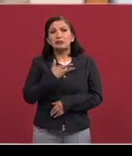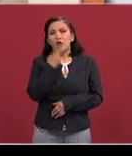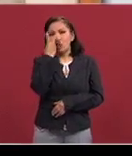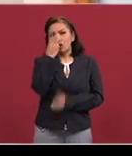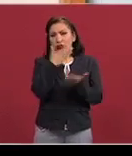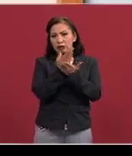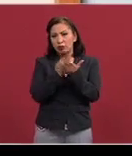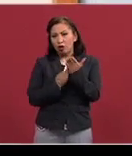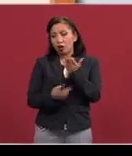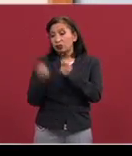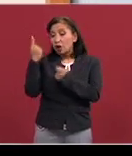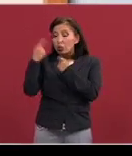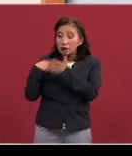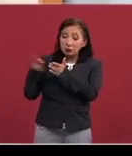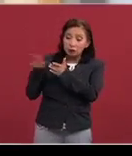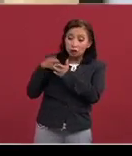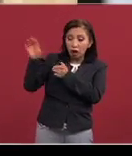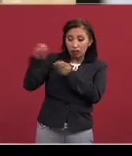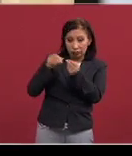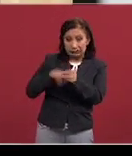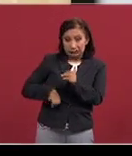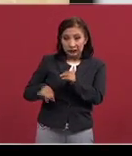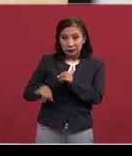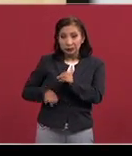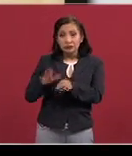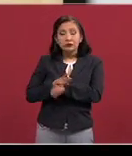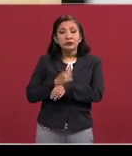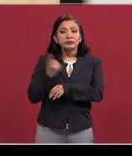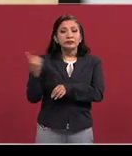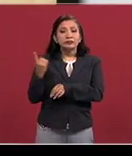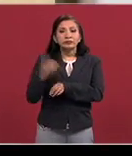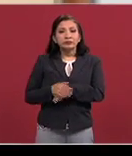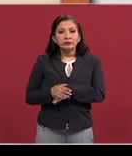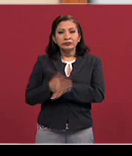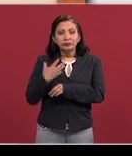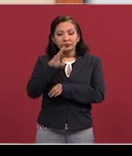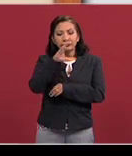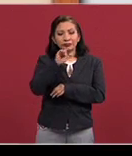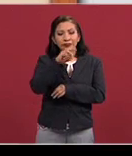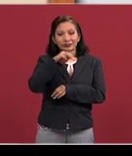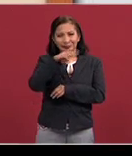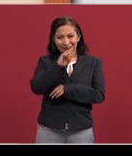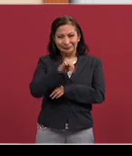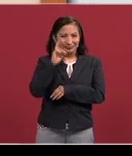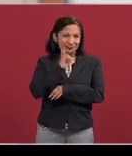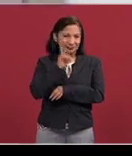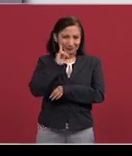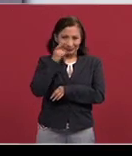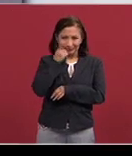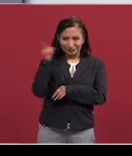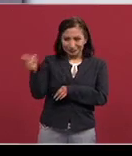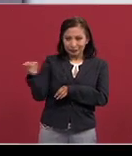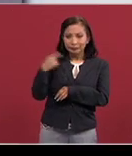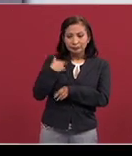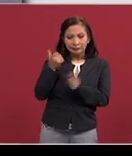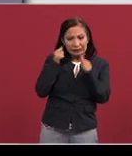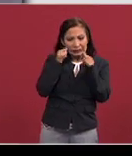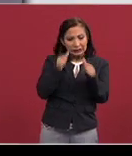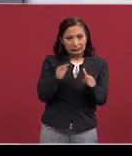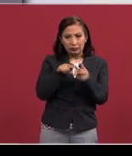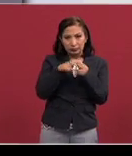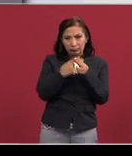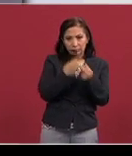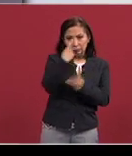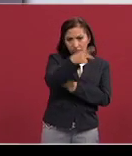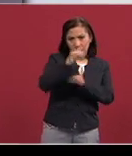2 dibujos y algunas pinturas. Eso es muy interesante porque con Carmen, como lo ha mencionado, dedicamos, ahora que